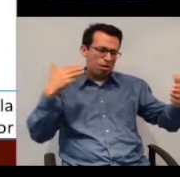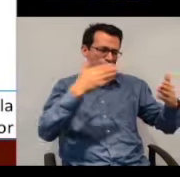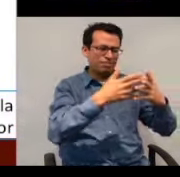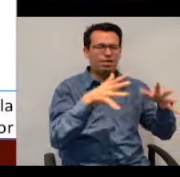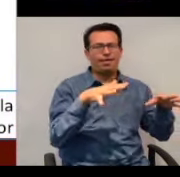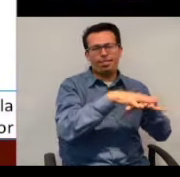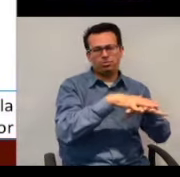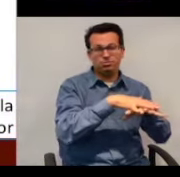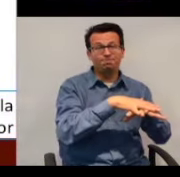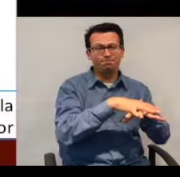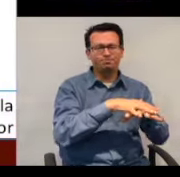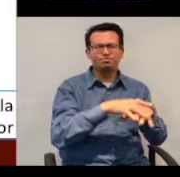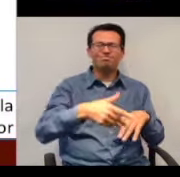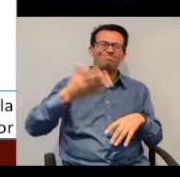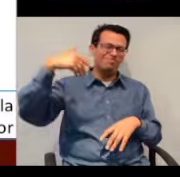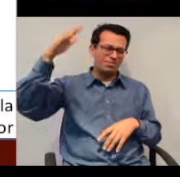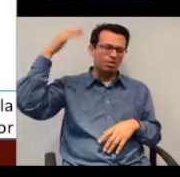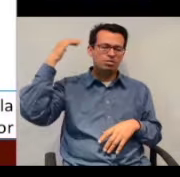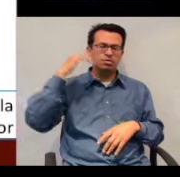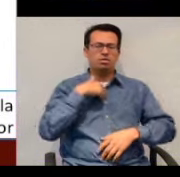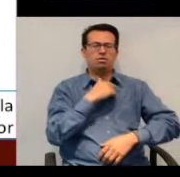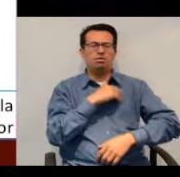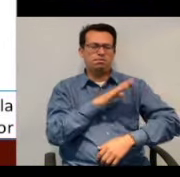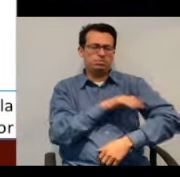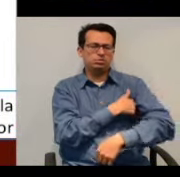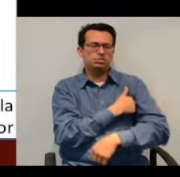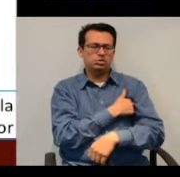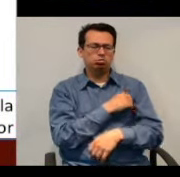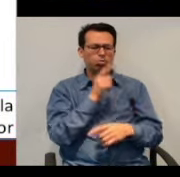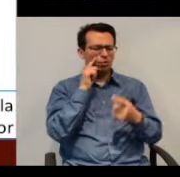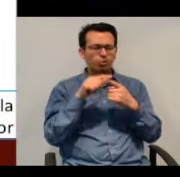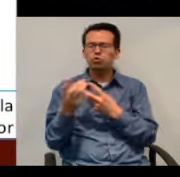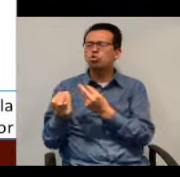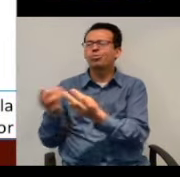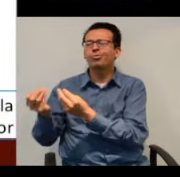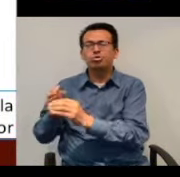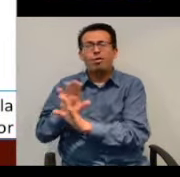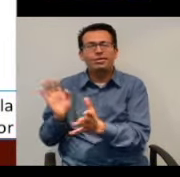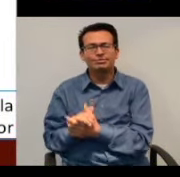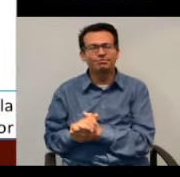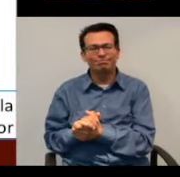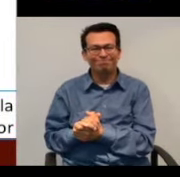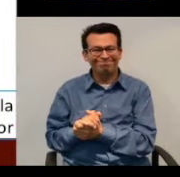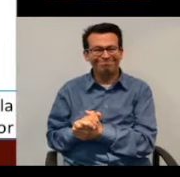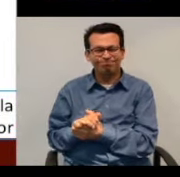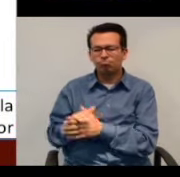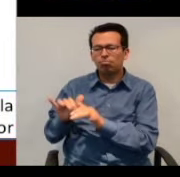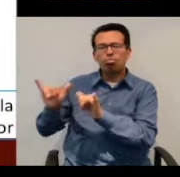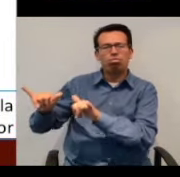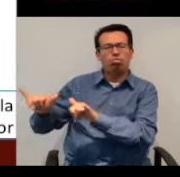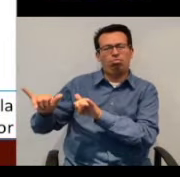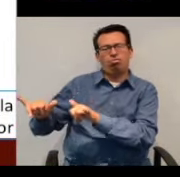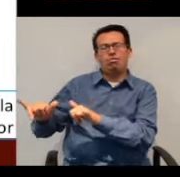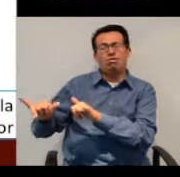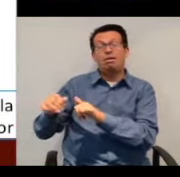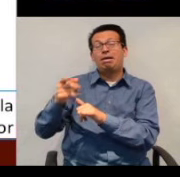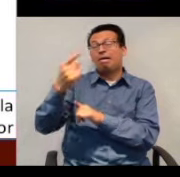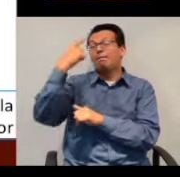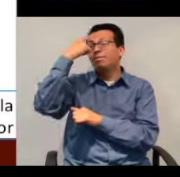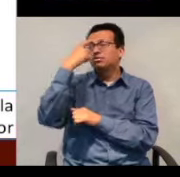grupos y se quedaba solamente en ese trabajo de los grupos sin estar pensando en la necesidad de